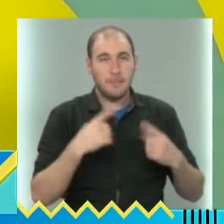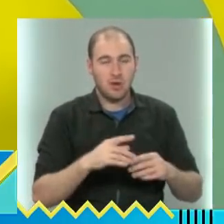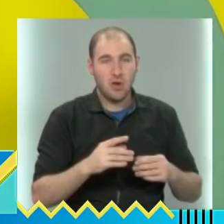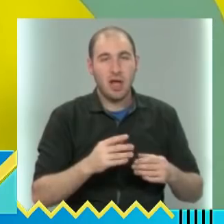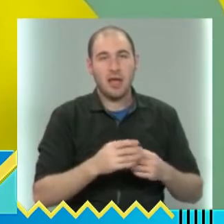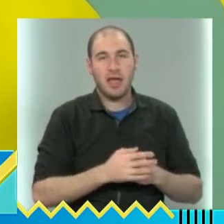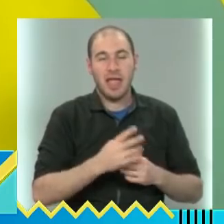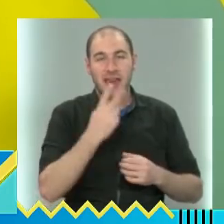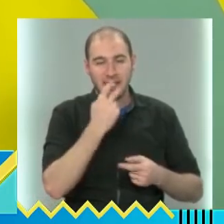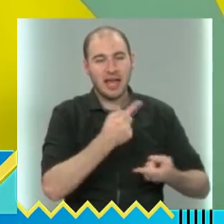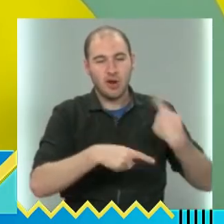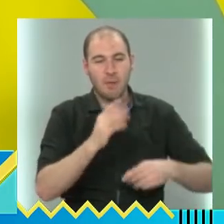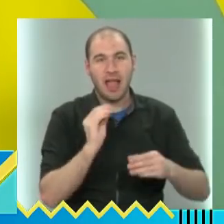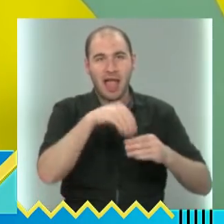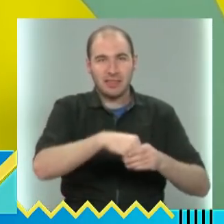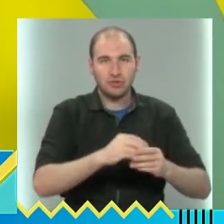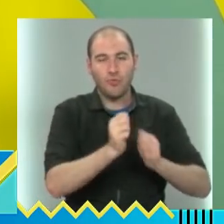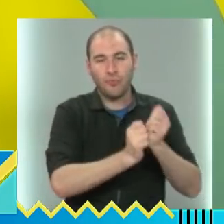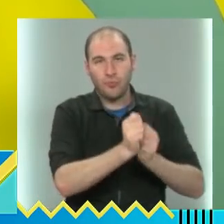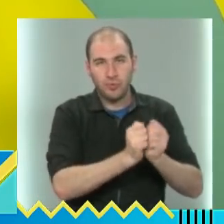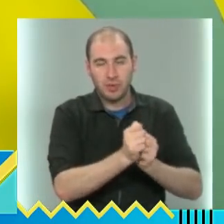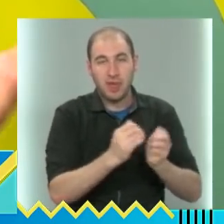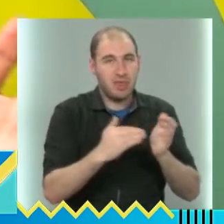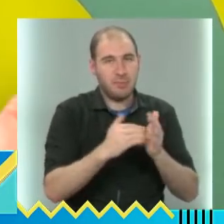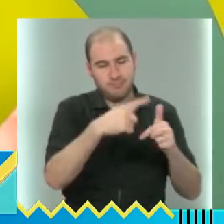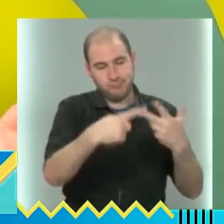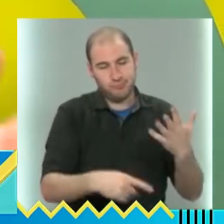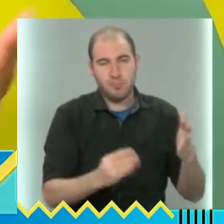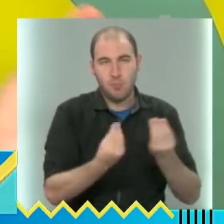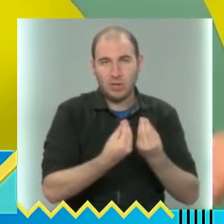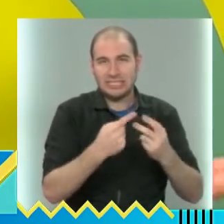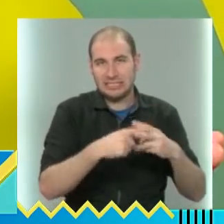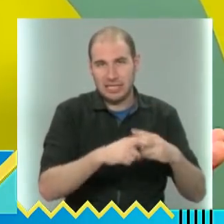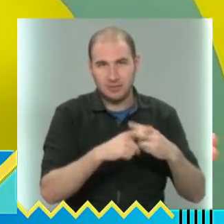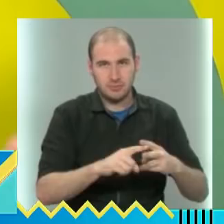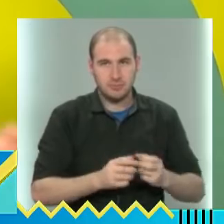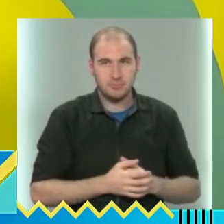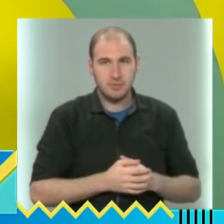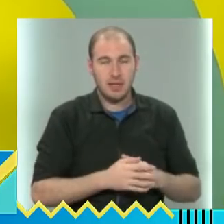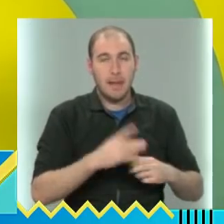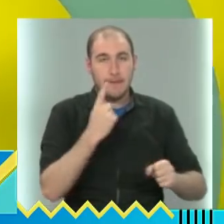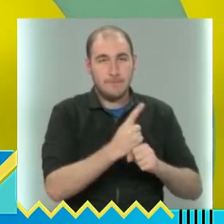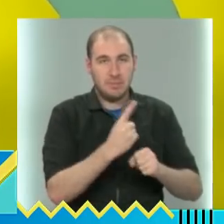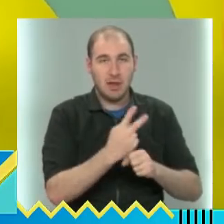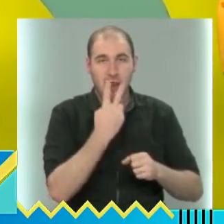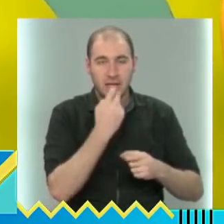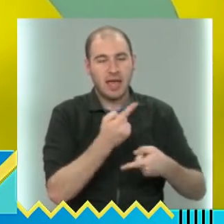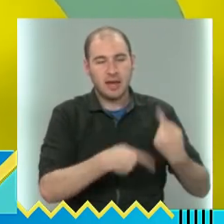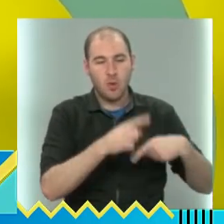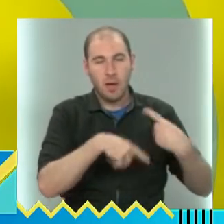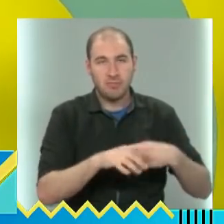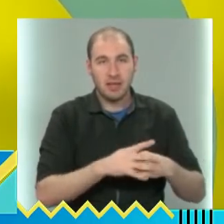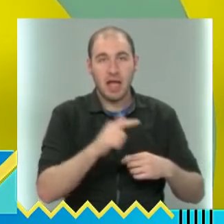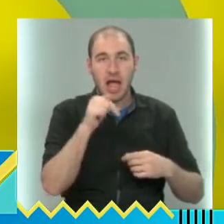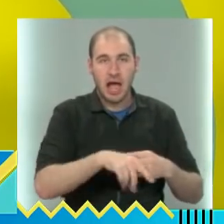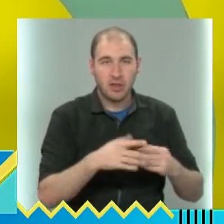inserción de la energía renovable dentro de la matriz, o sea, depende de muchos factores técnicos fundamentalmente. Principalmente que las energías renovables son